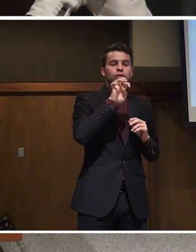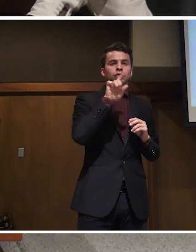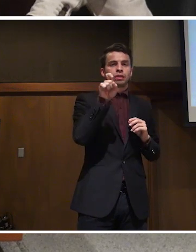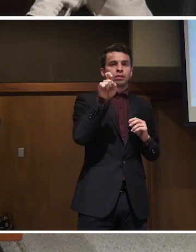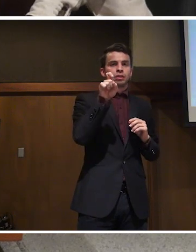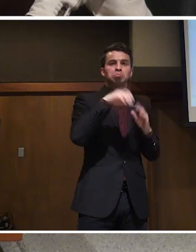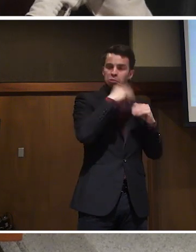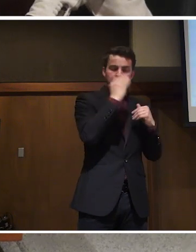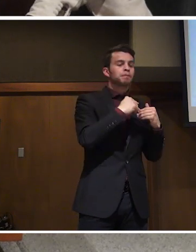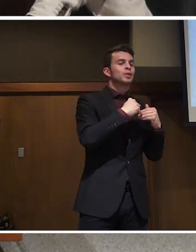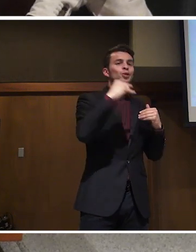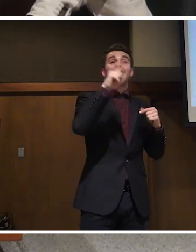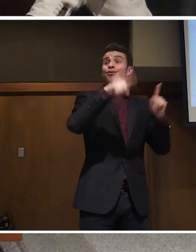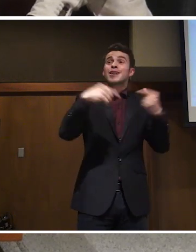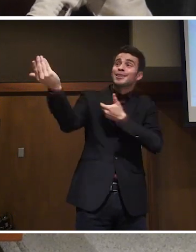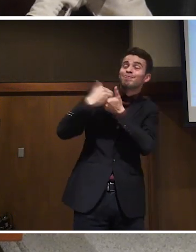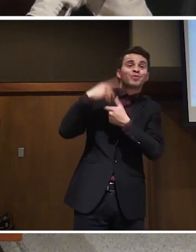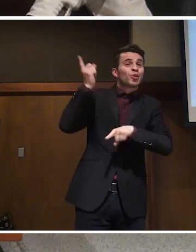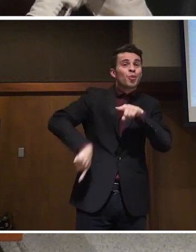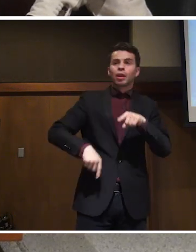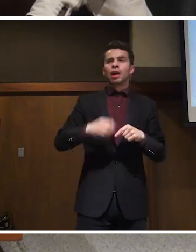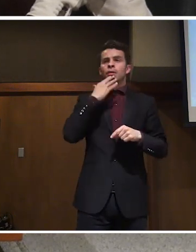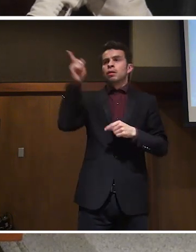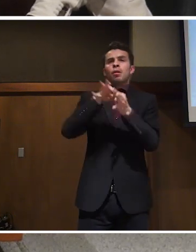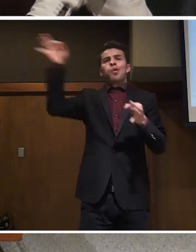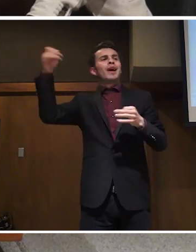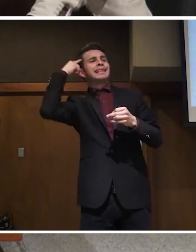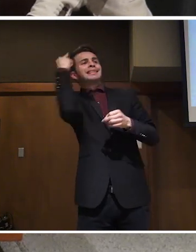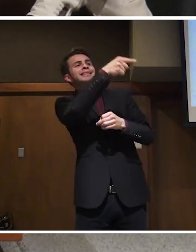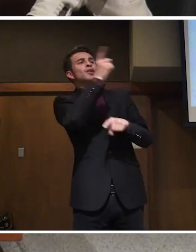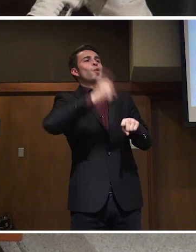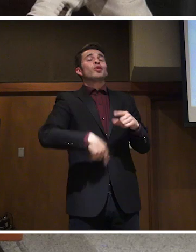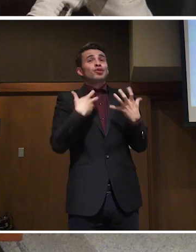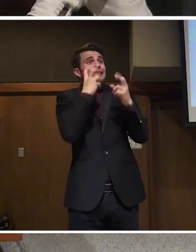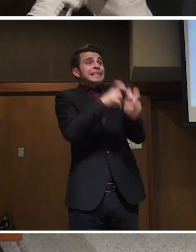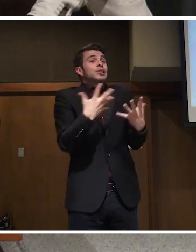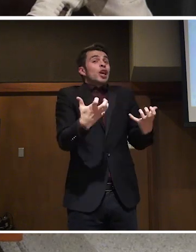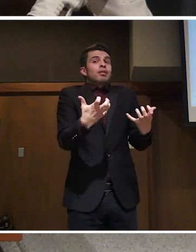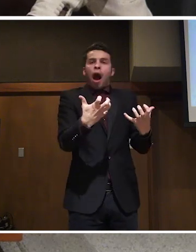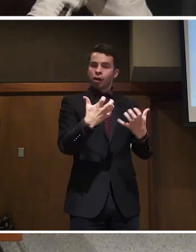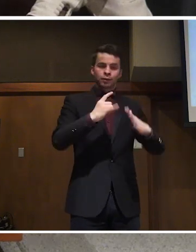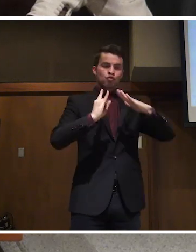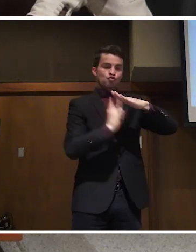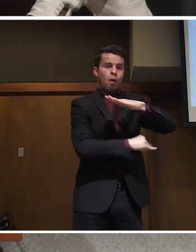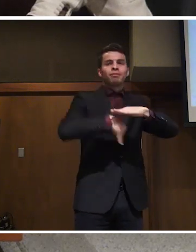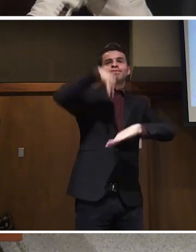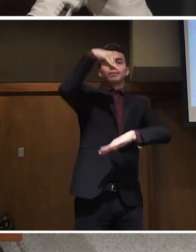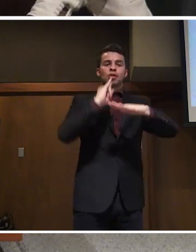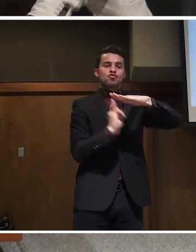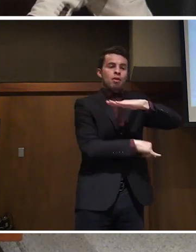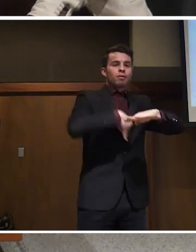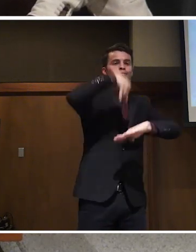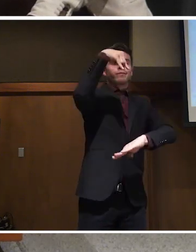de facilitar a la gente que no pudiera venir a Bogotá la consulta de sus materiales. Y eso creció muchísimo